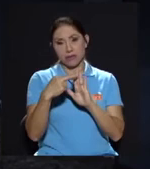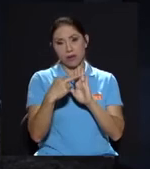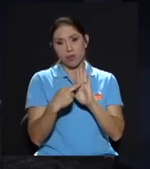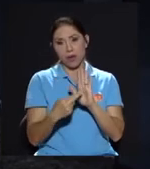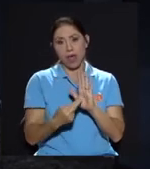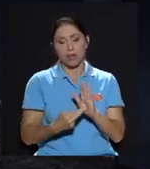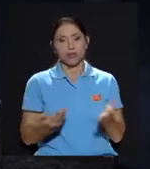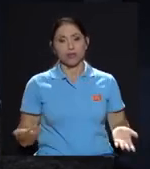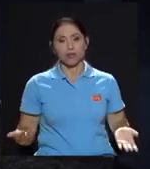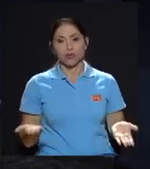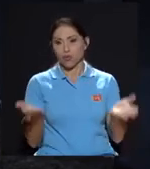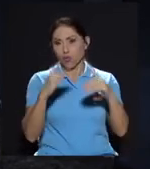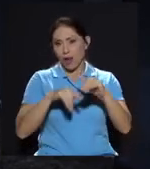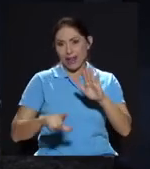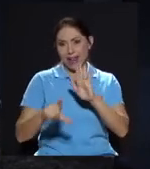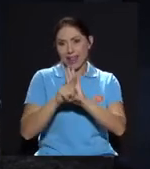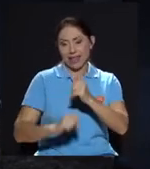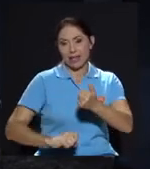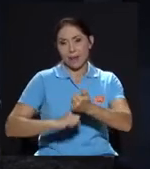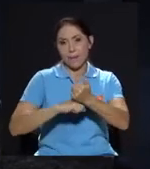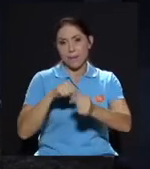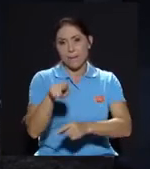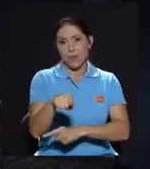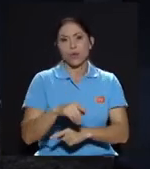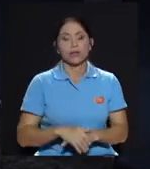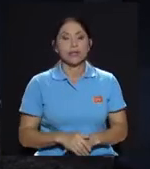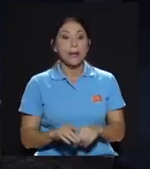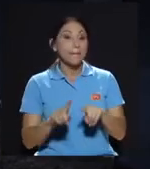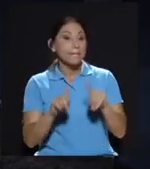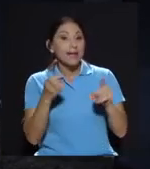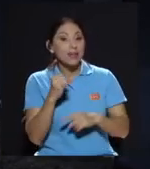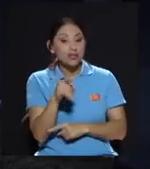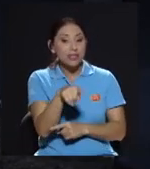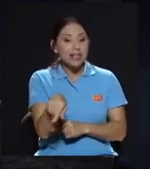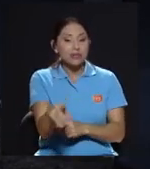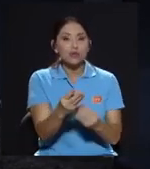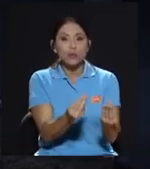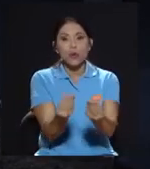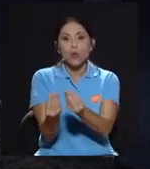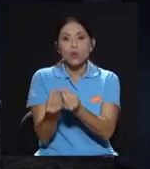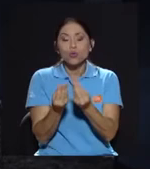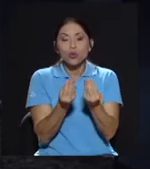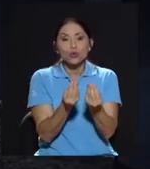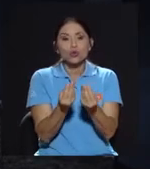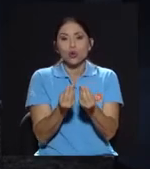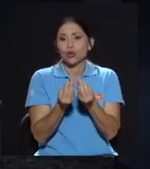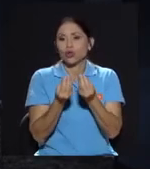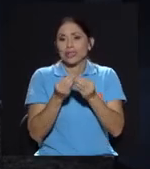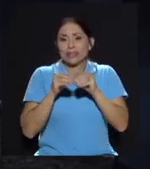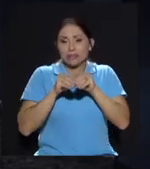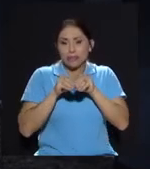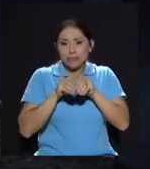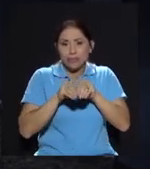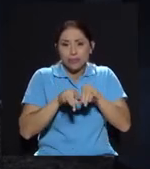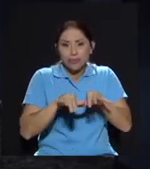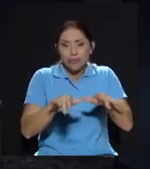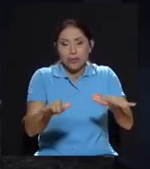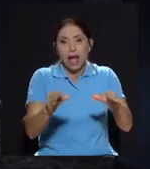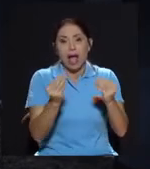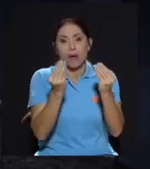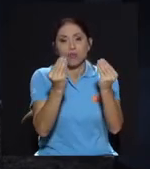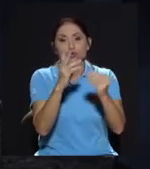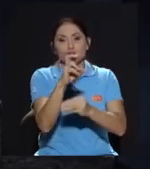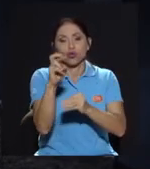lo importante es que si son productos que llegan a muchos costarricenses si tienen obligatoriamente que